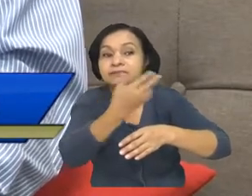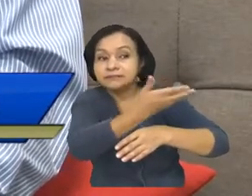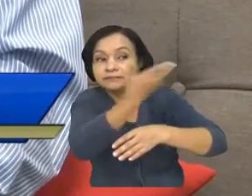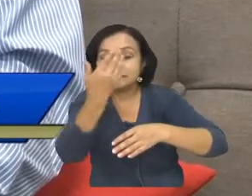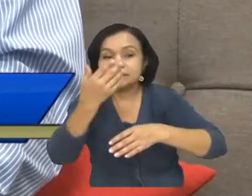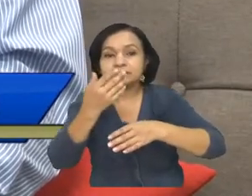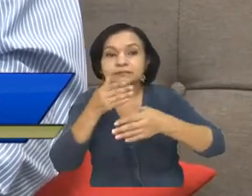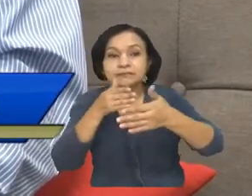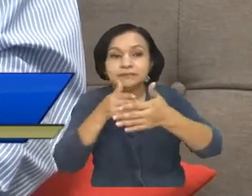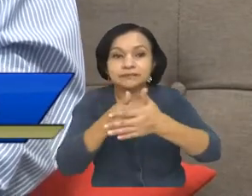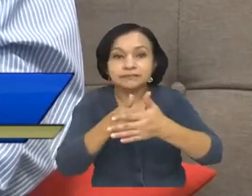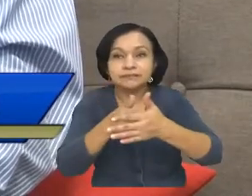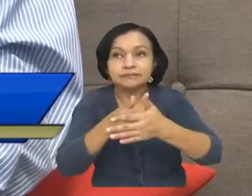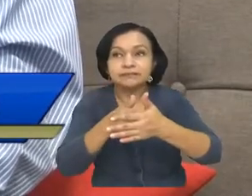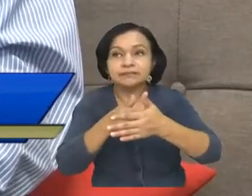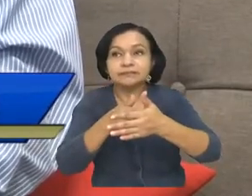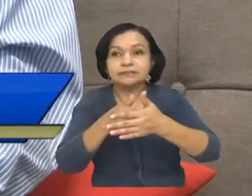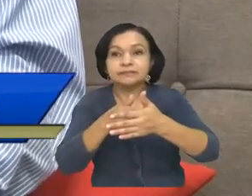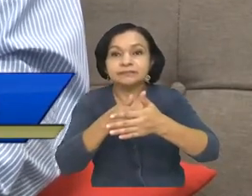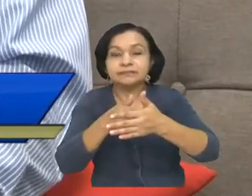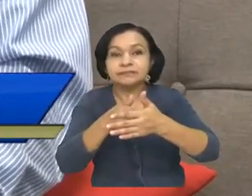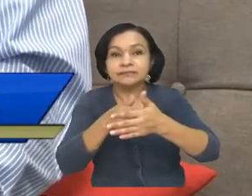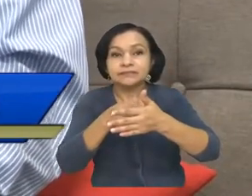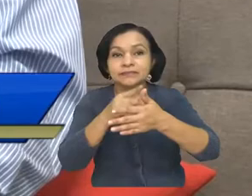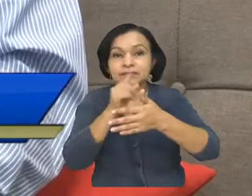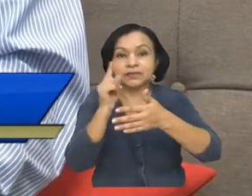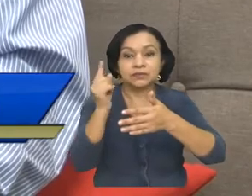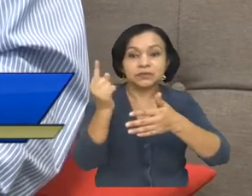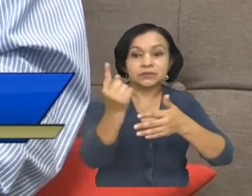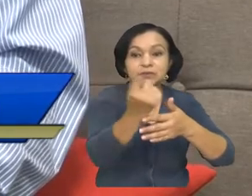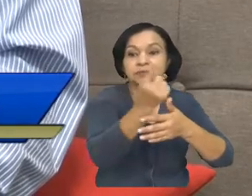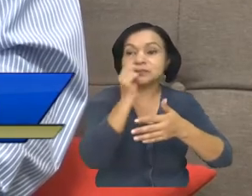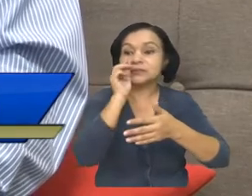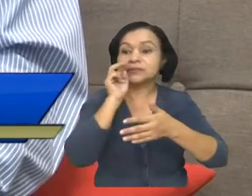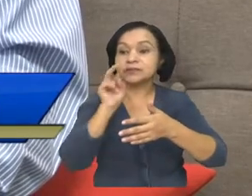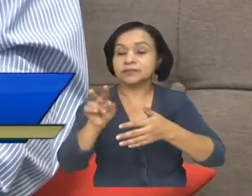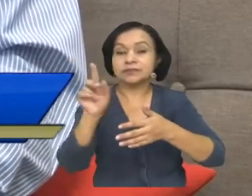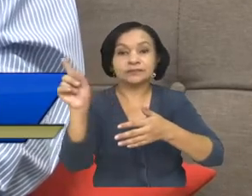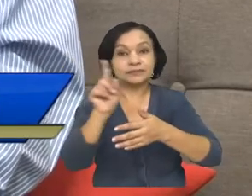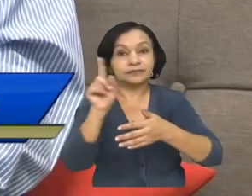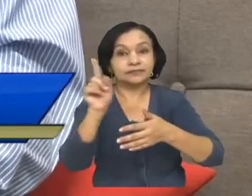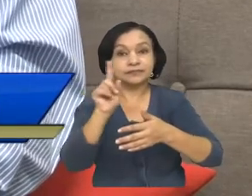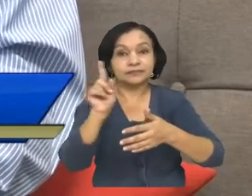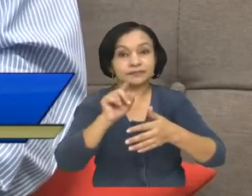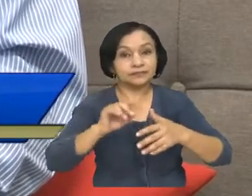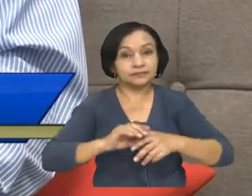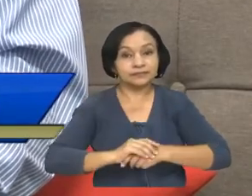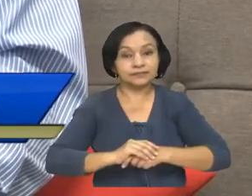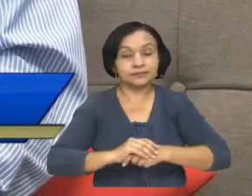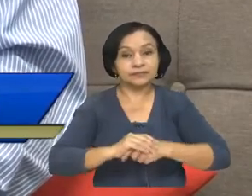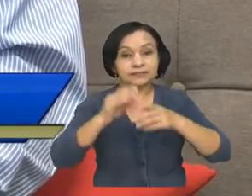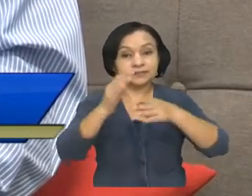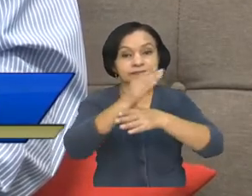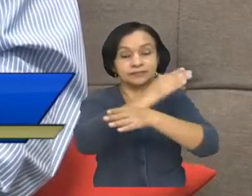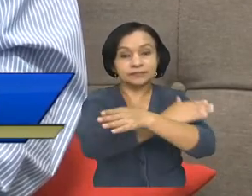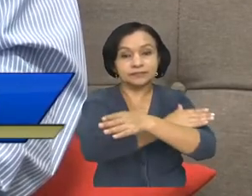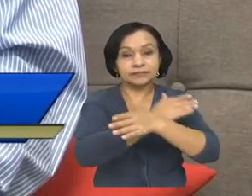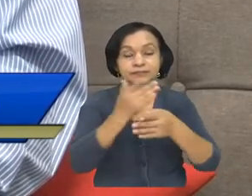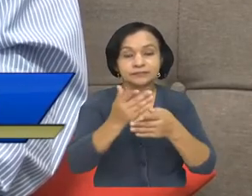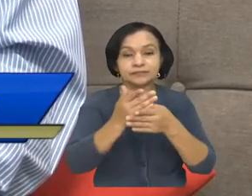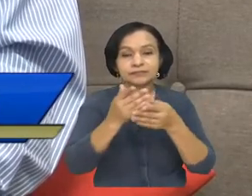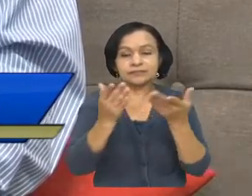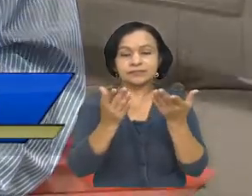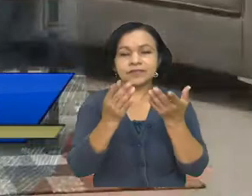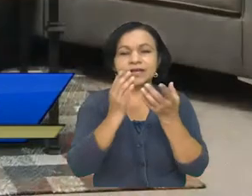en las películas, que la luz diera la vuelta y no te detectara. Y como ahí antes se sembraba, creo, algodón,